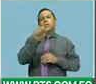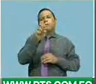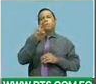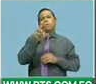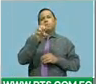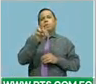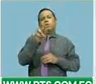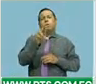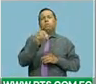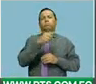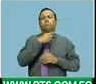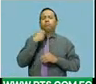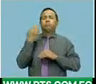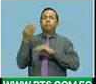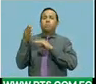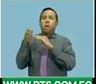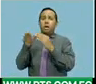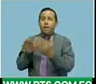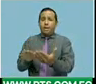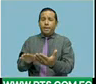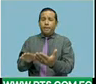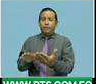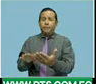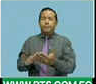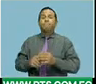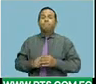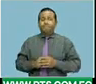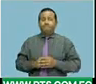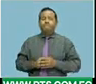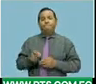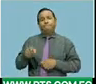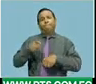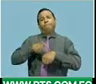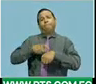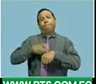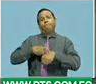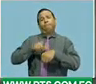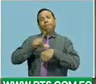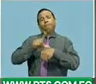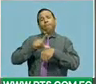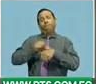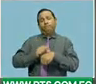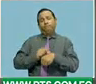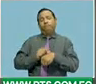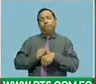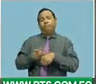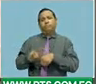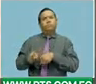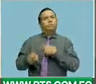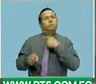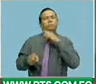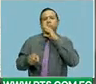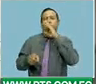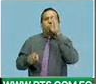falta tiempo. Y así fue, le faltó tiempo, tenía mucho por dar a la música romántica.